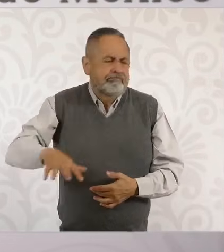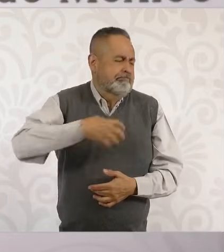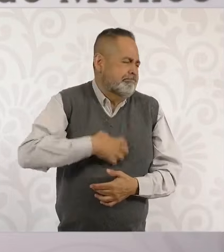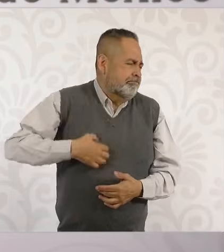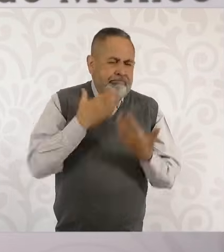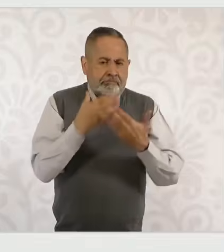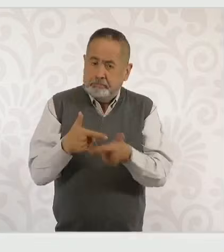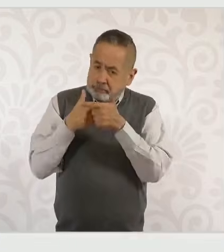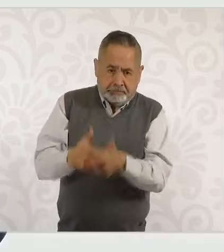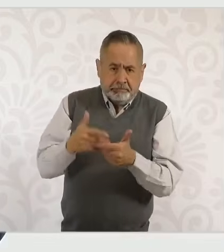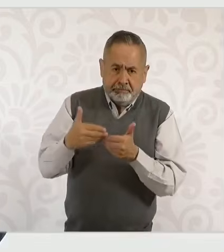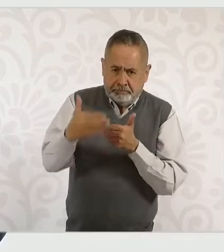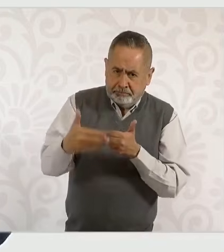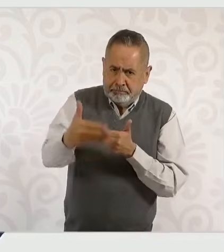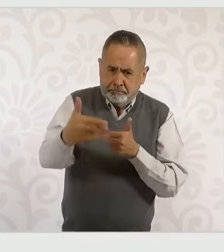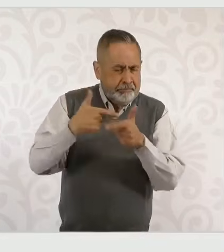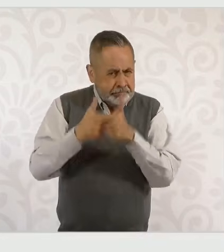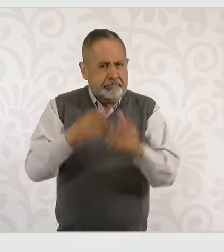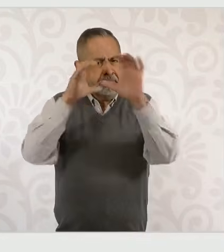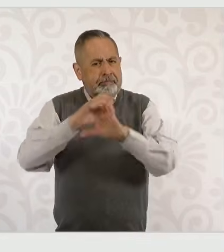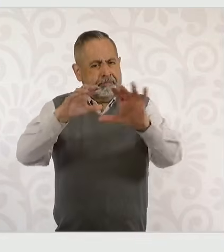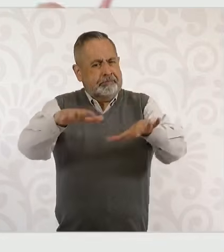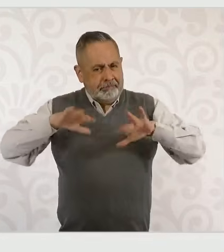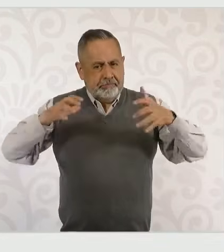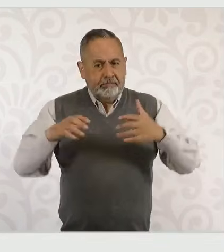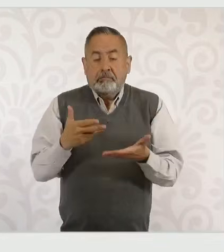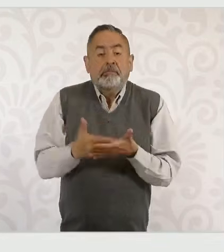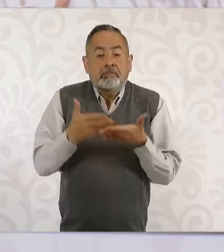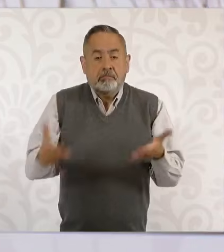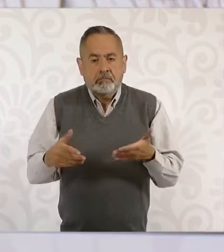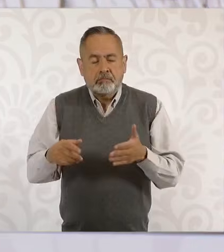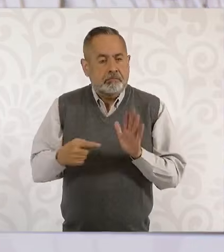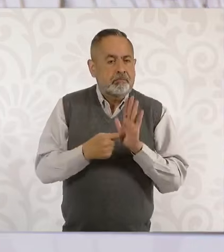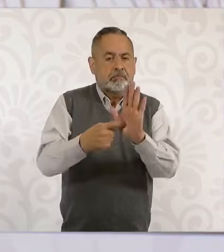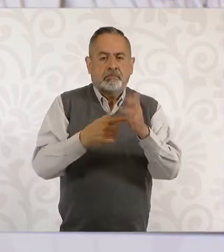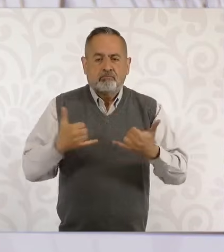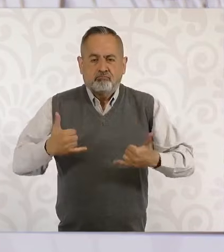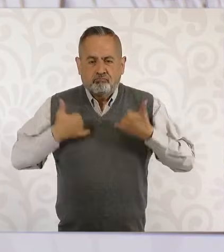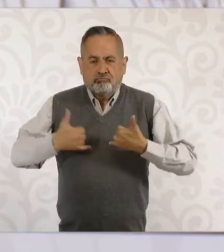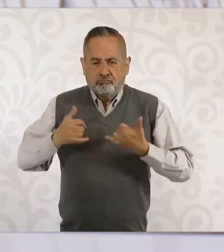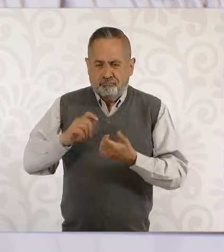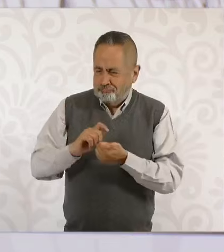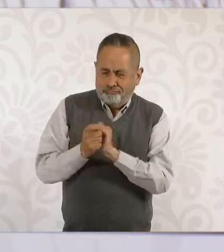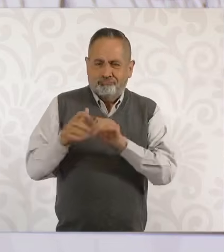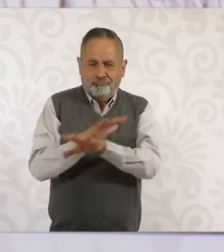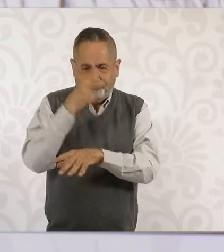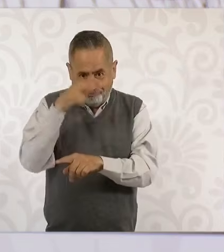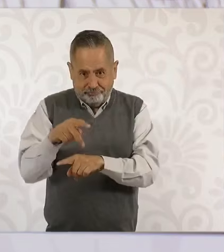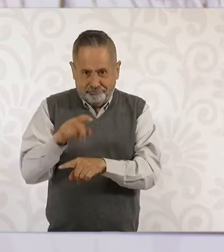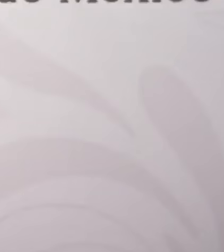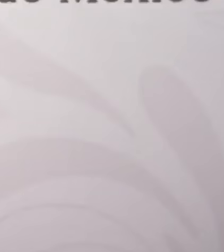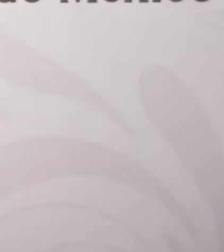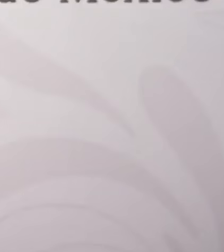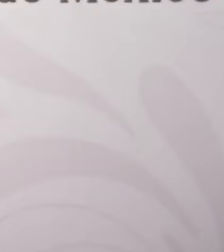Entonces hay que seguir con los conciertos. Ahora, pues en el programa que presentamos de Jóvenes Transformando México, vamos